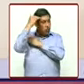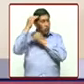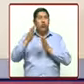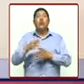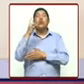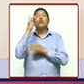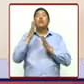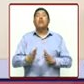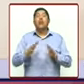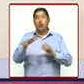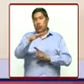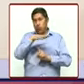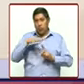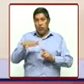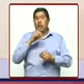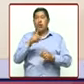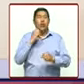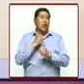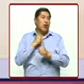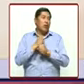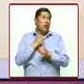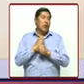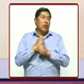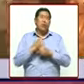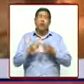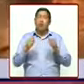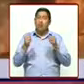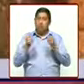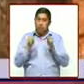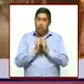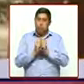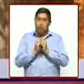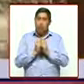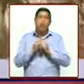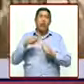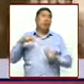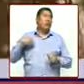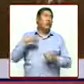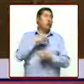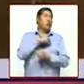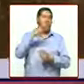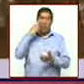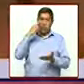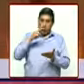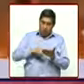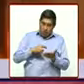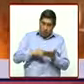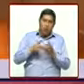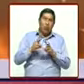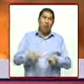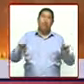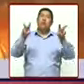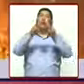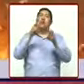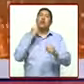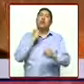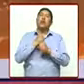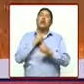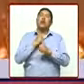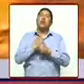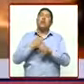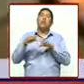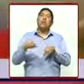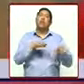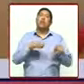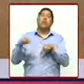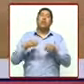boliviano en su conjunto es trabajar de manera mancomunada. Hemos reconocido y valorado el trabajo que se está